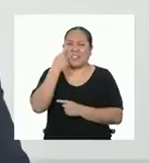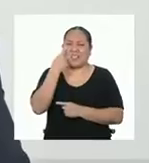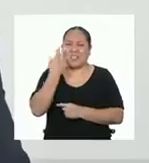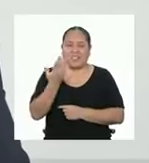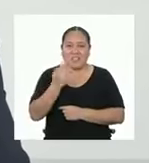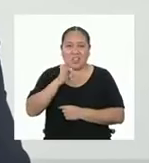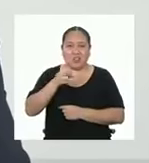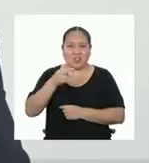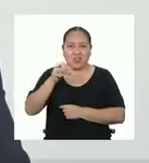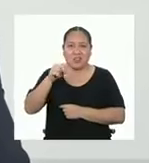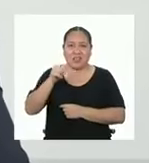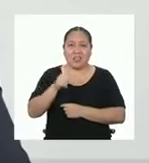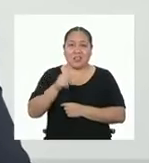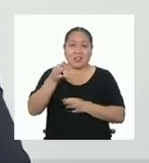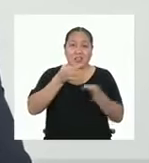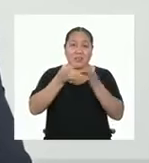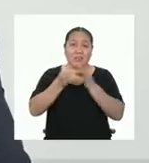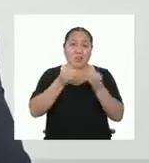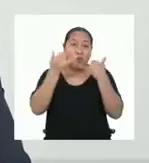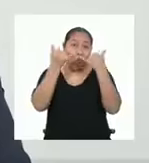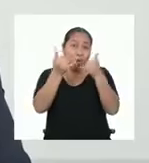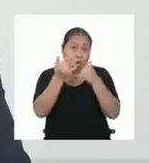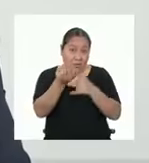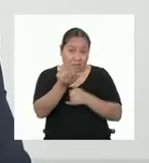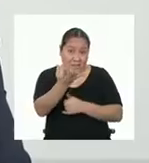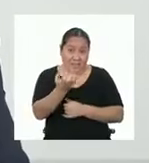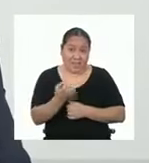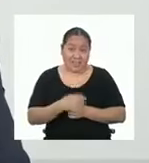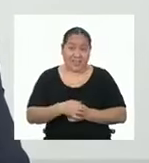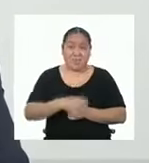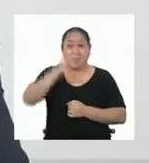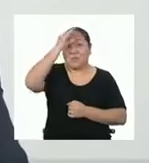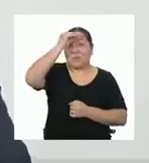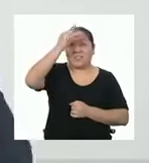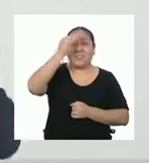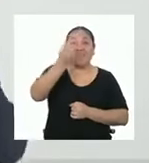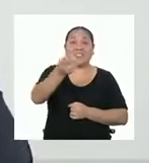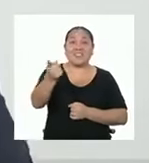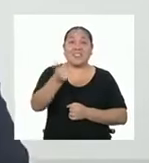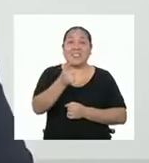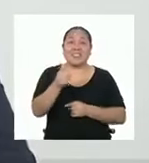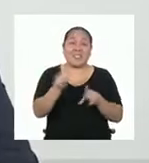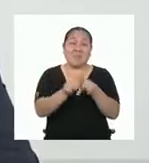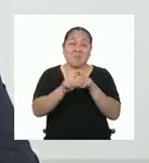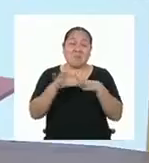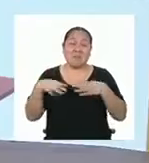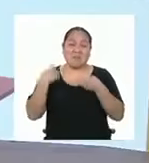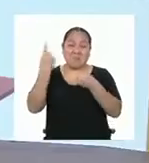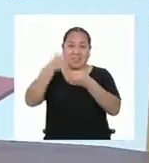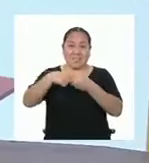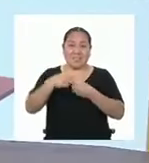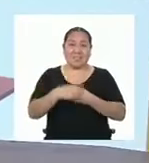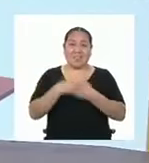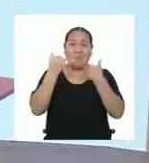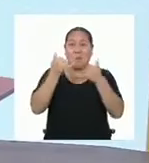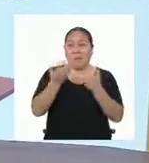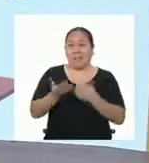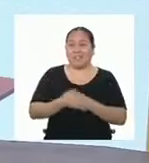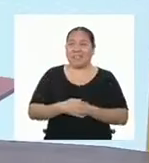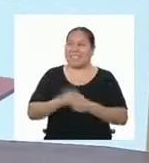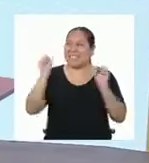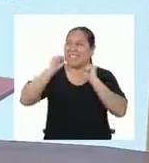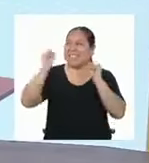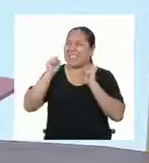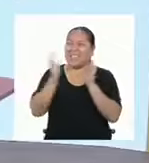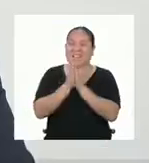Jonathan Y si mejor te lo explico con un juego Chicas, chicos Ustedes también pueden participar ¡Ya! ¡Sí!